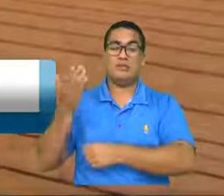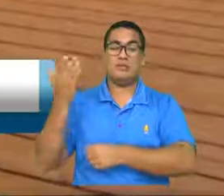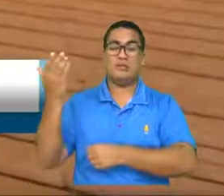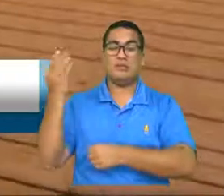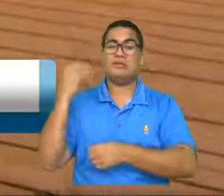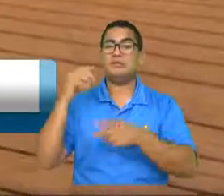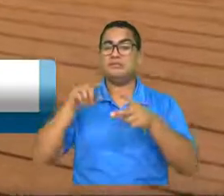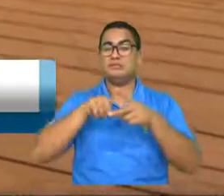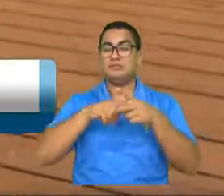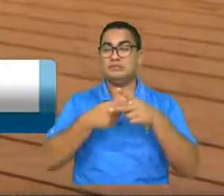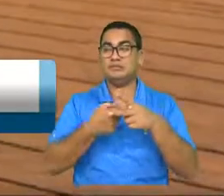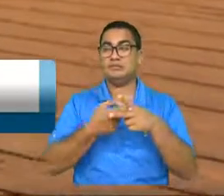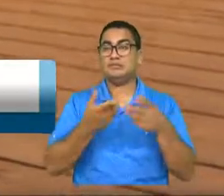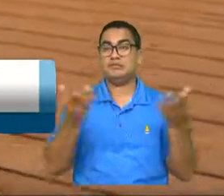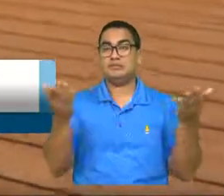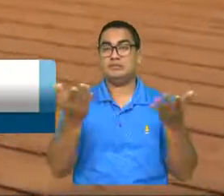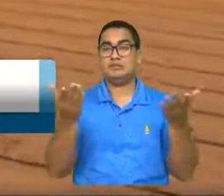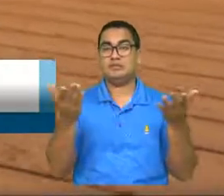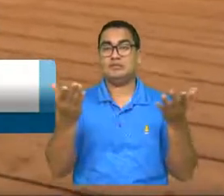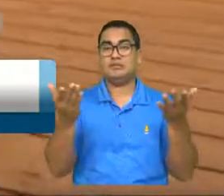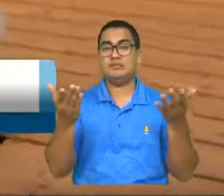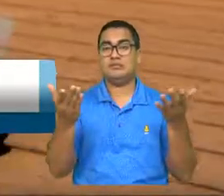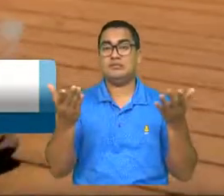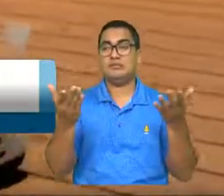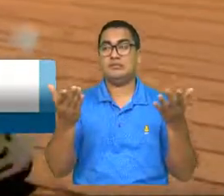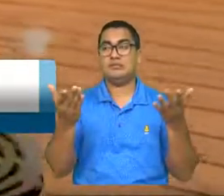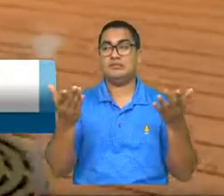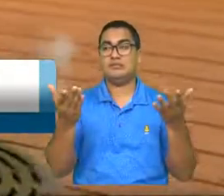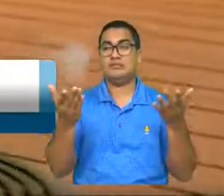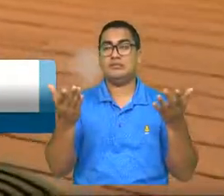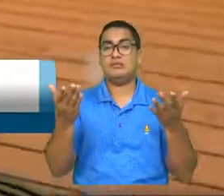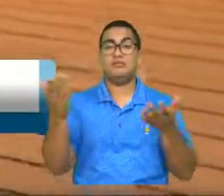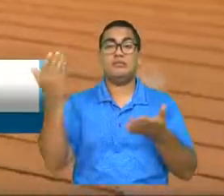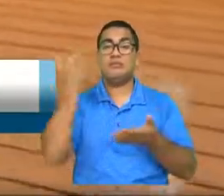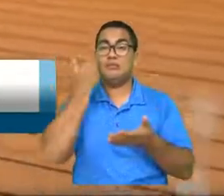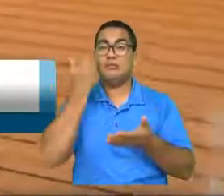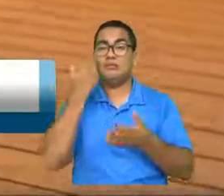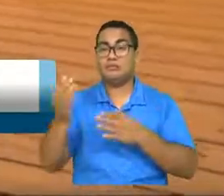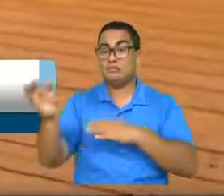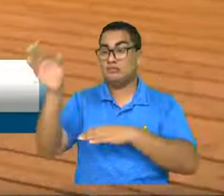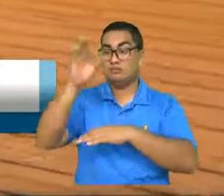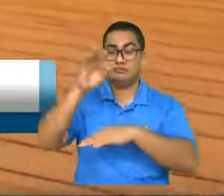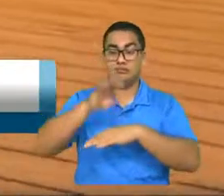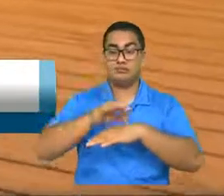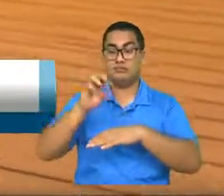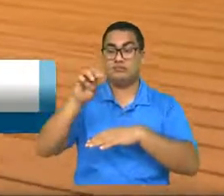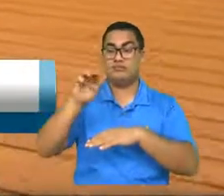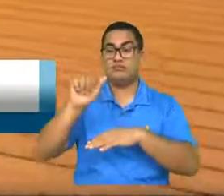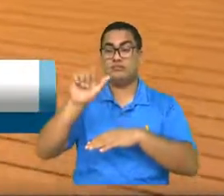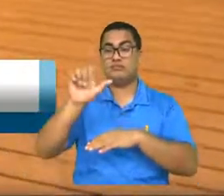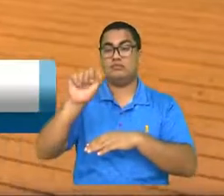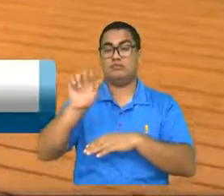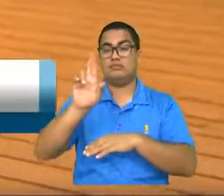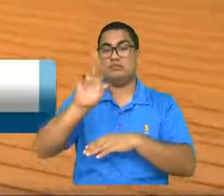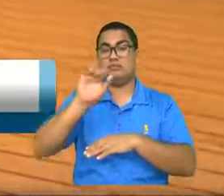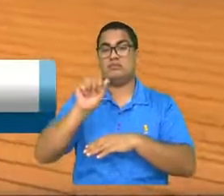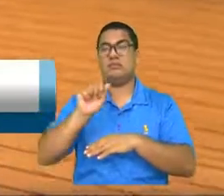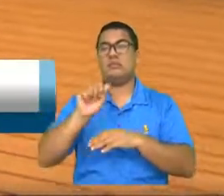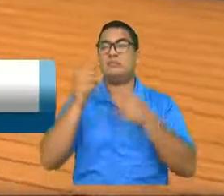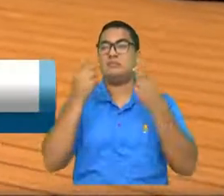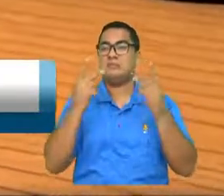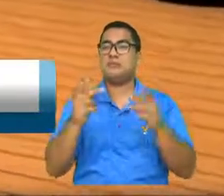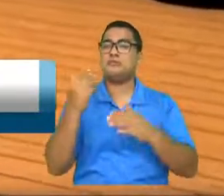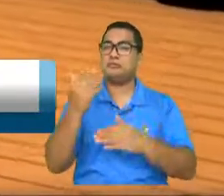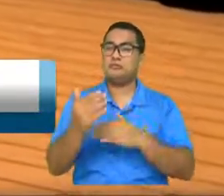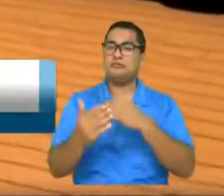esto del proceso de ir eliminando la malaria, ellos tenían la designación de solo eso, pero con el cambio